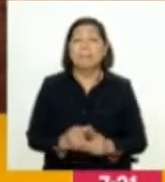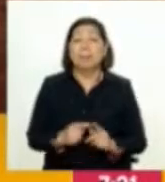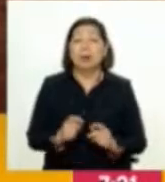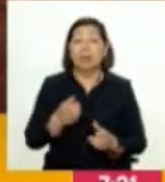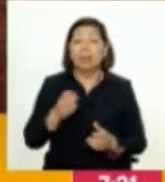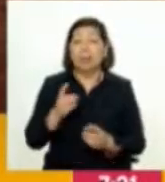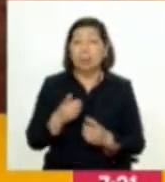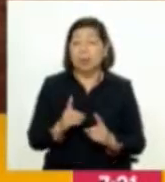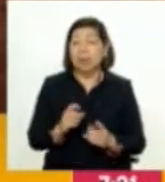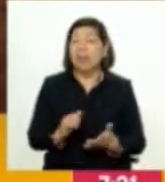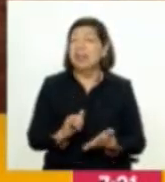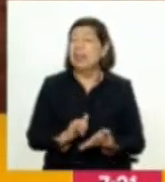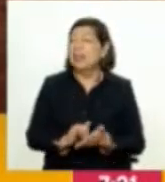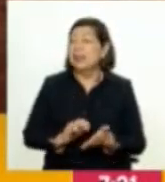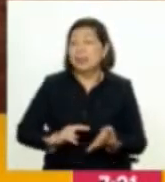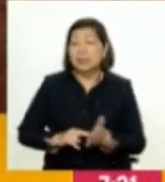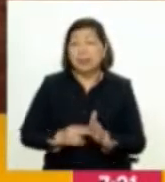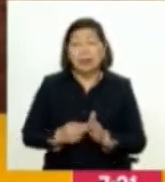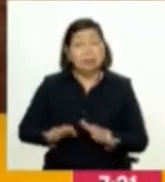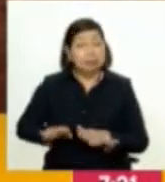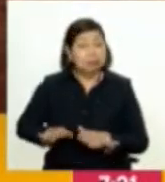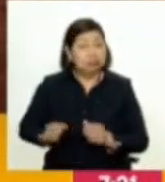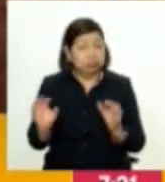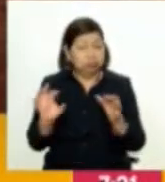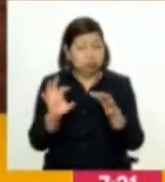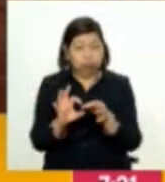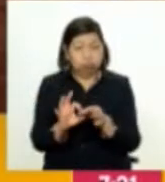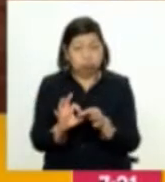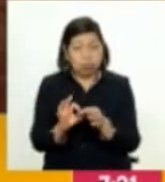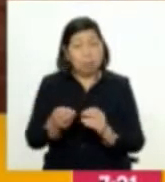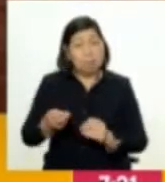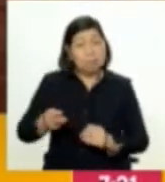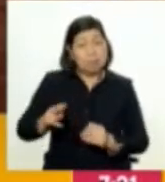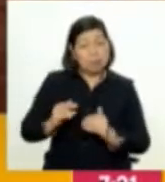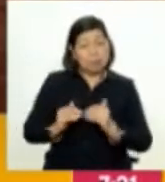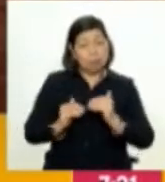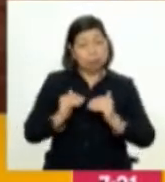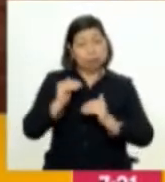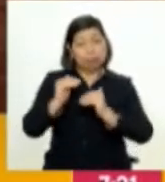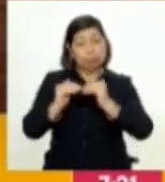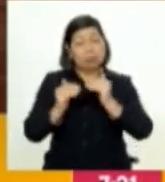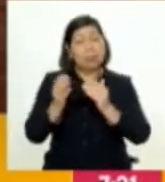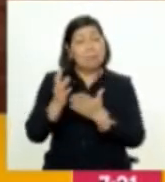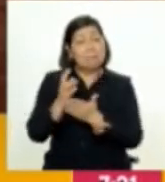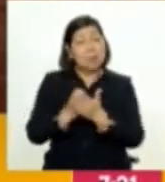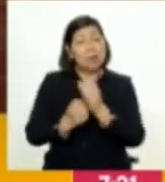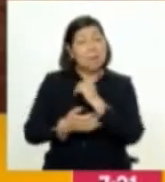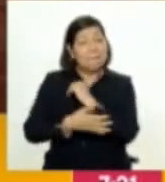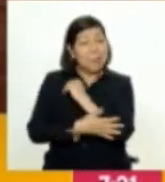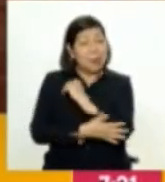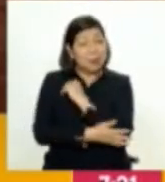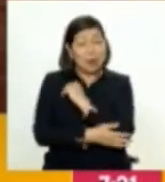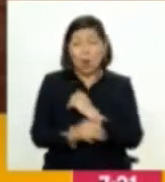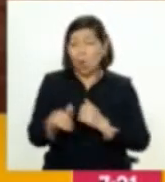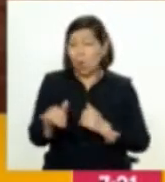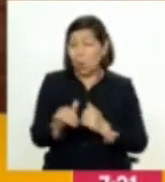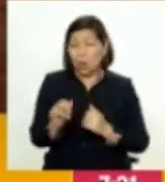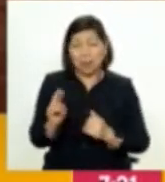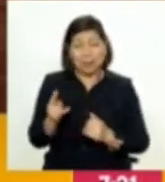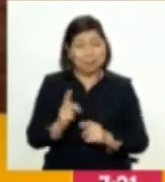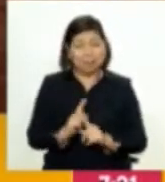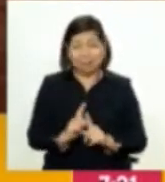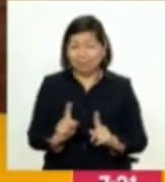institucionalización democrática del país, que si bien ha caminado de la mano de un proceso de crecimiento económico y de reducción de la pobreza, no ocurre lo mismo con la